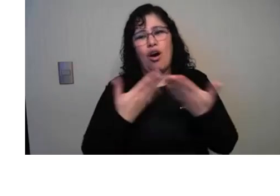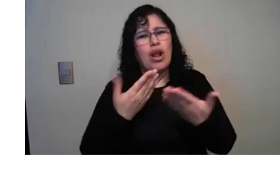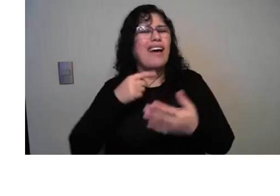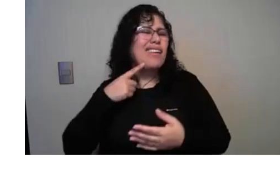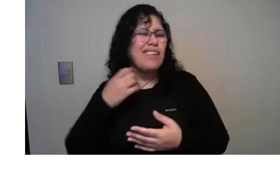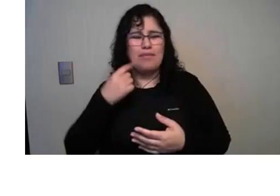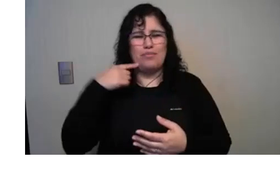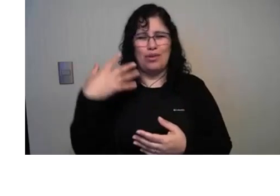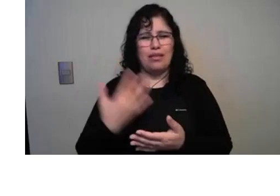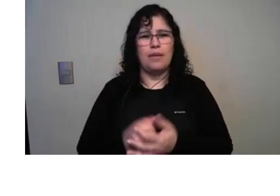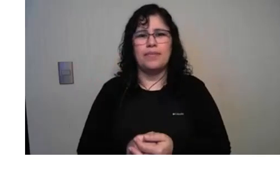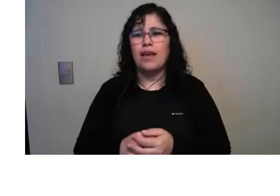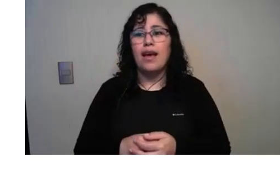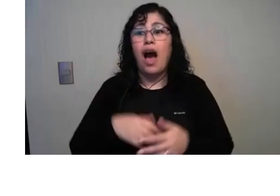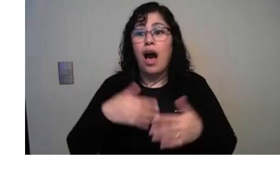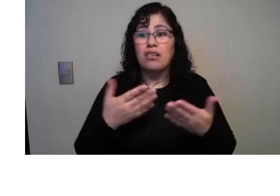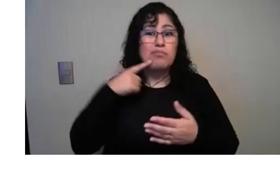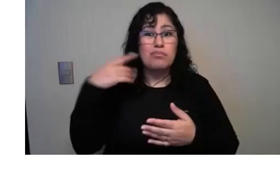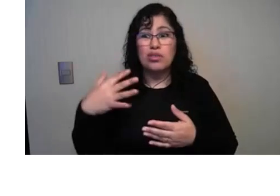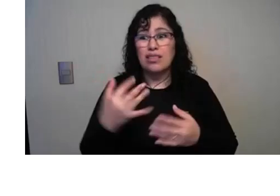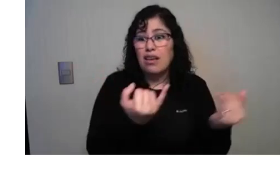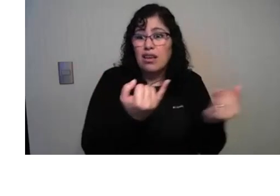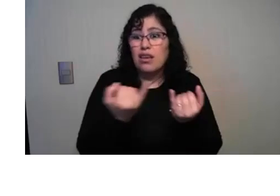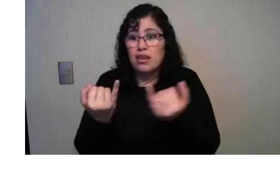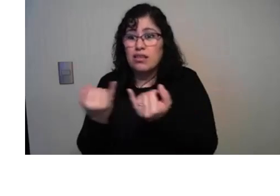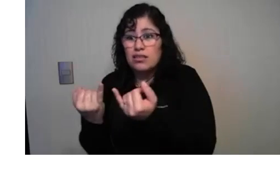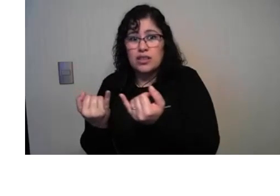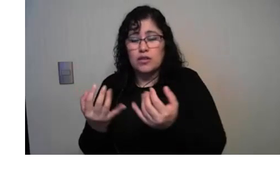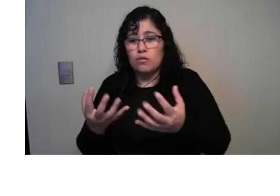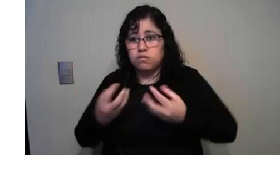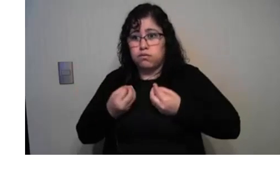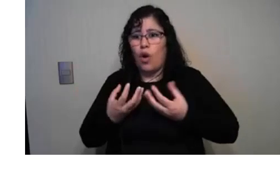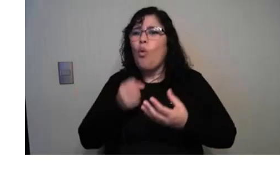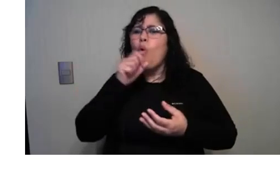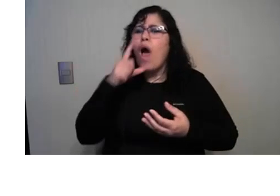saber, digamos, la información que están captando, ¿ya?